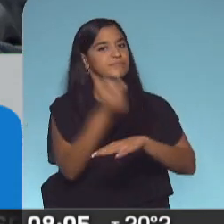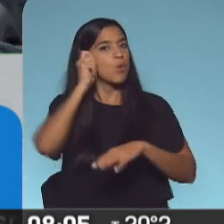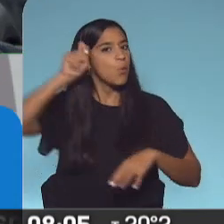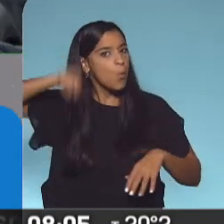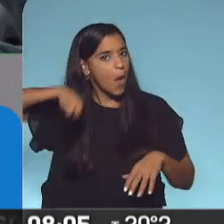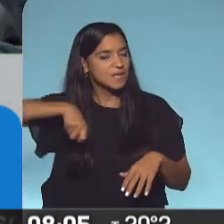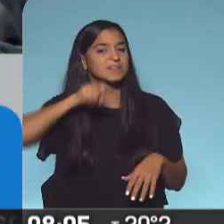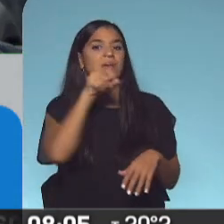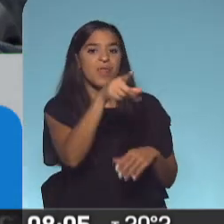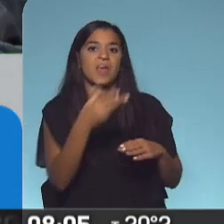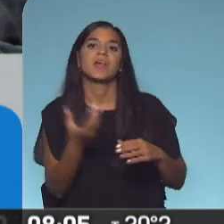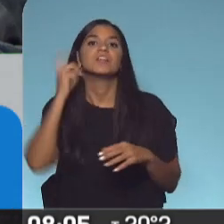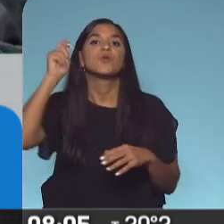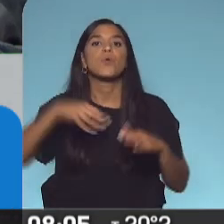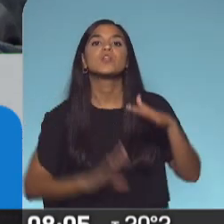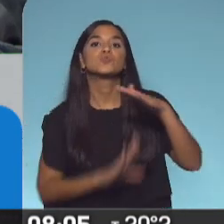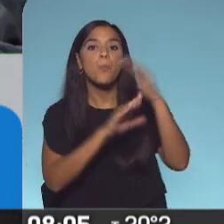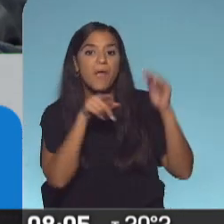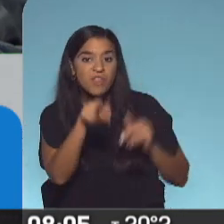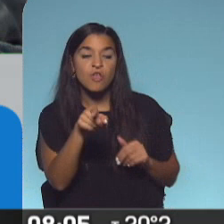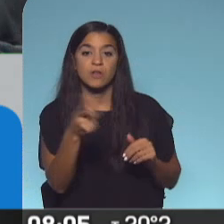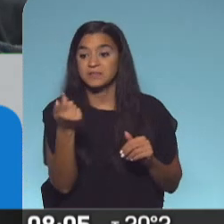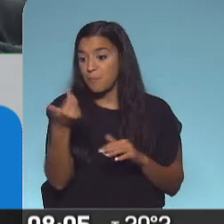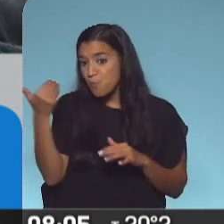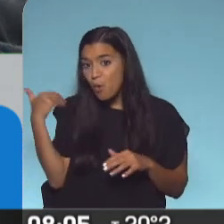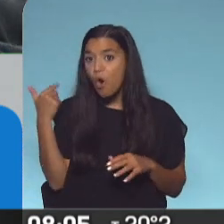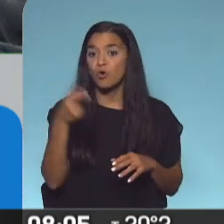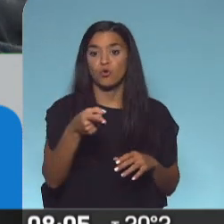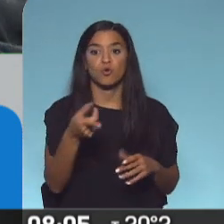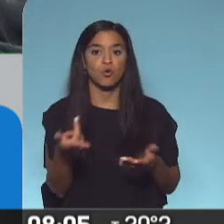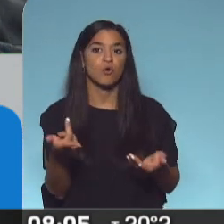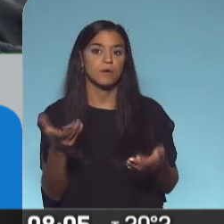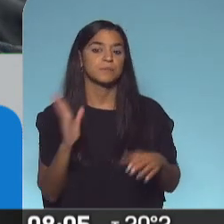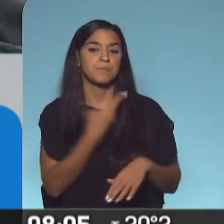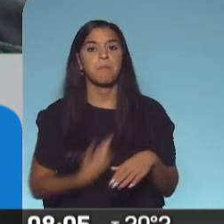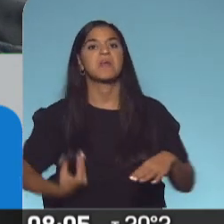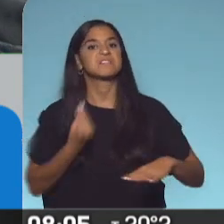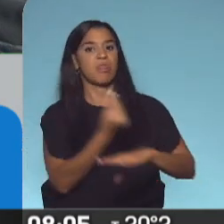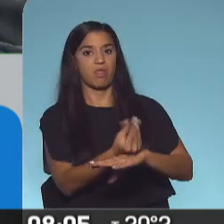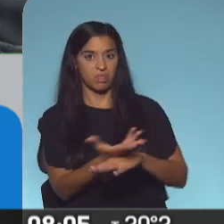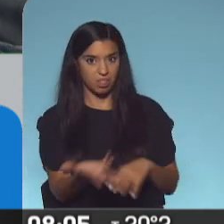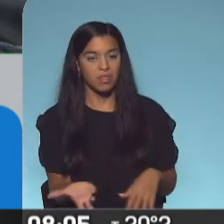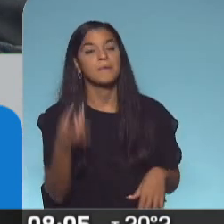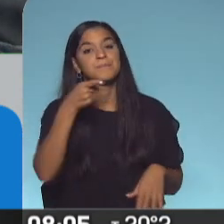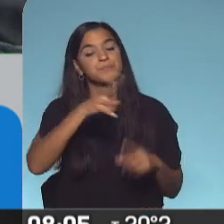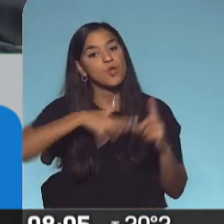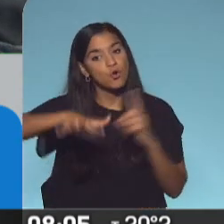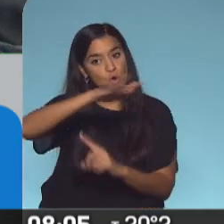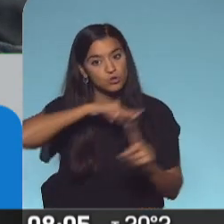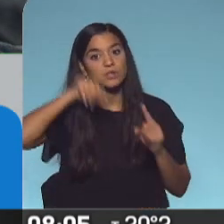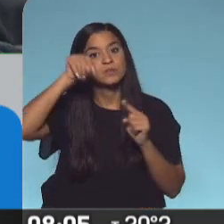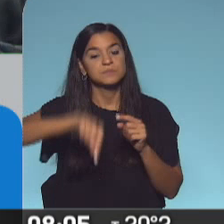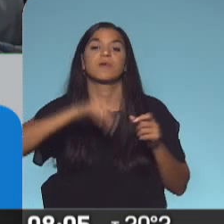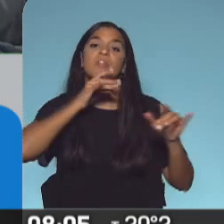ese Tribunal Superior, al cual hace algunos meses accedió a la presidencia. Bueno, en ese contexto es que se producen esta serie